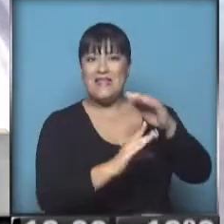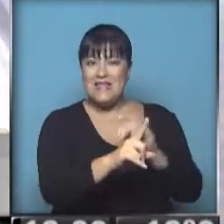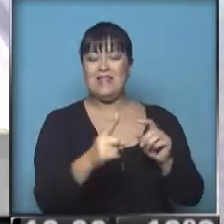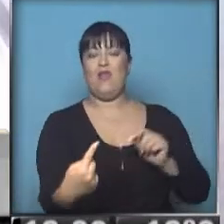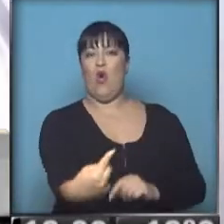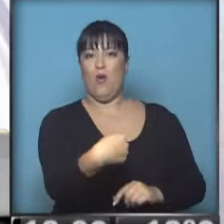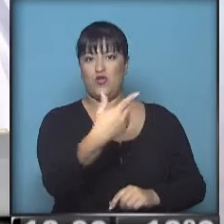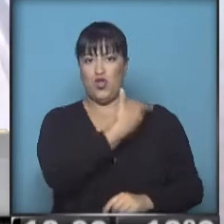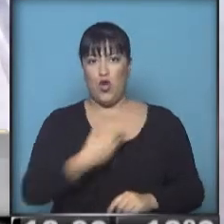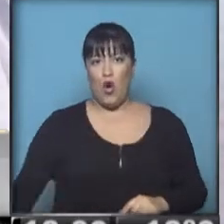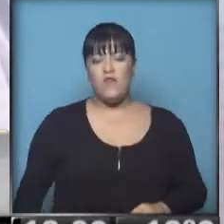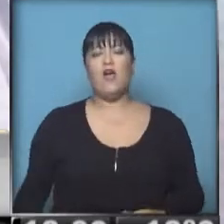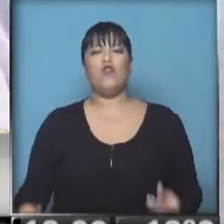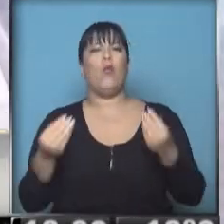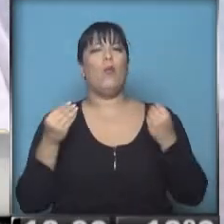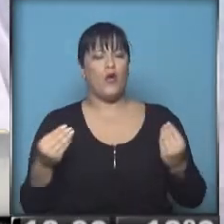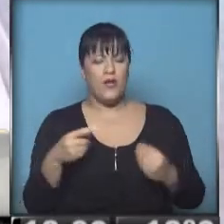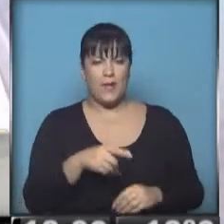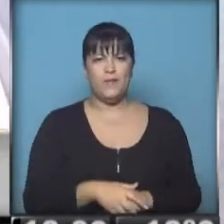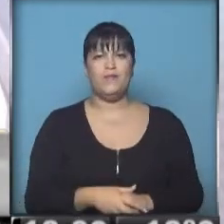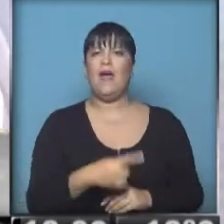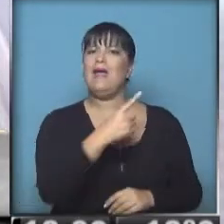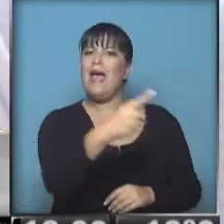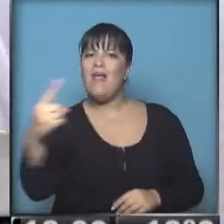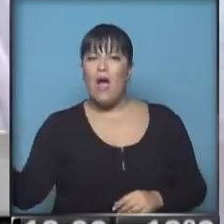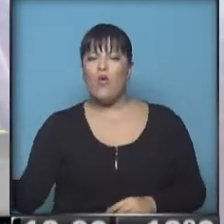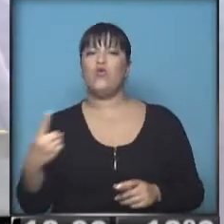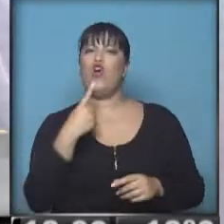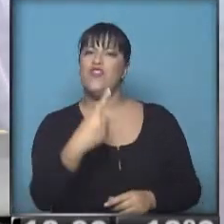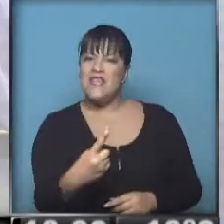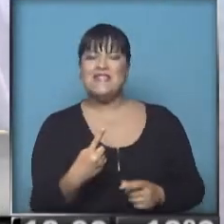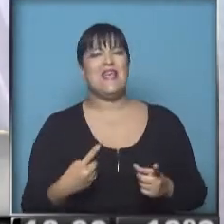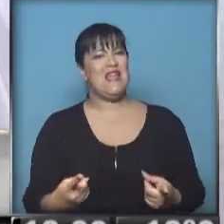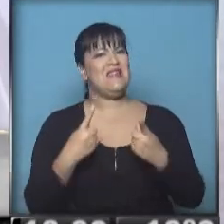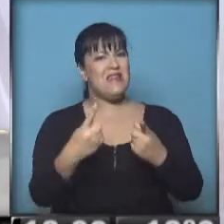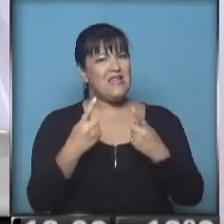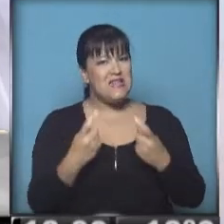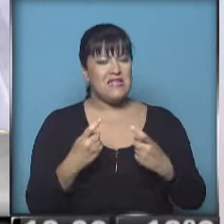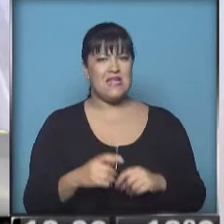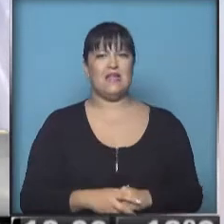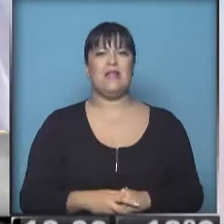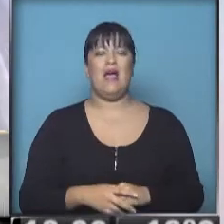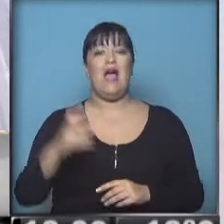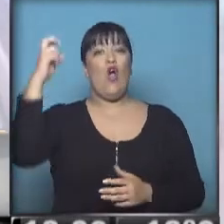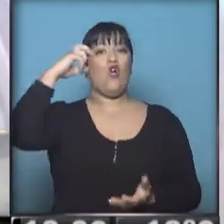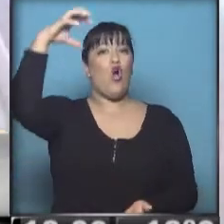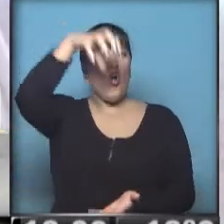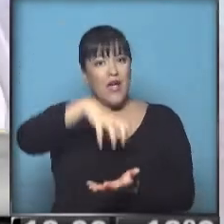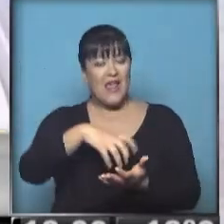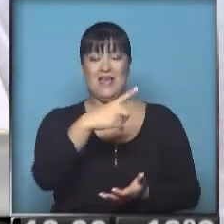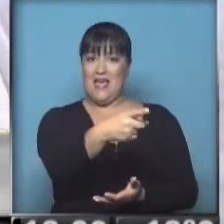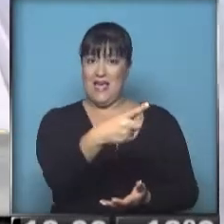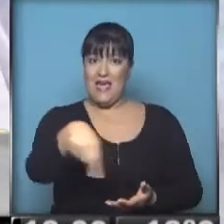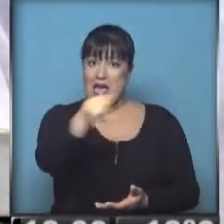qué? Porque están planteando que era necesario tratar en el Congreso Nacional, en la Cámara